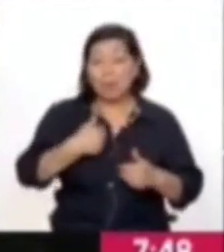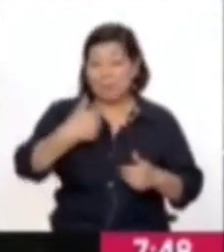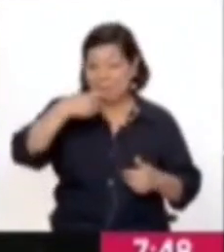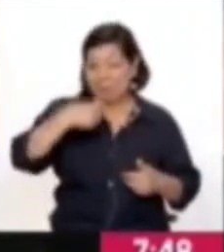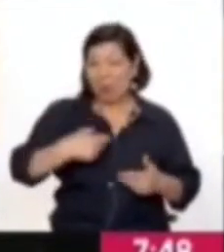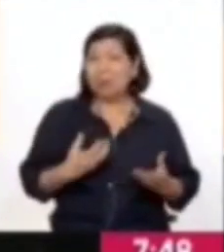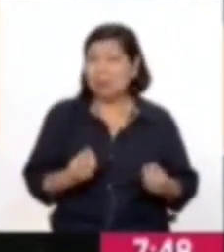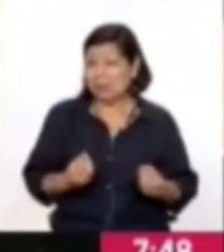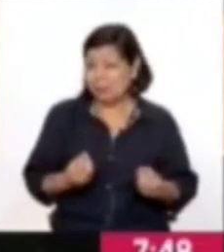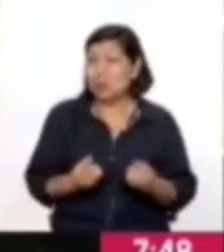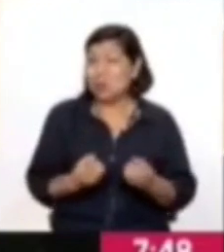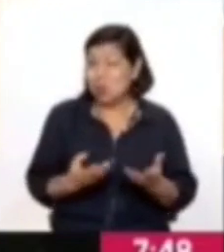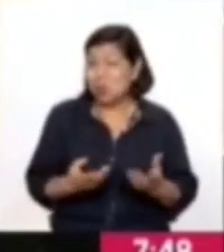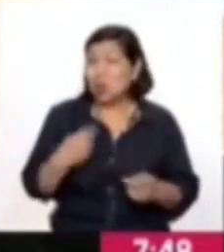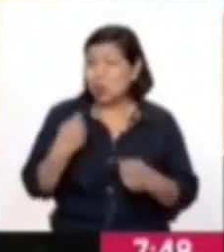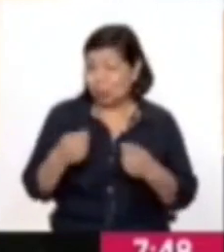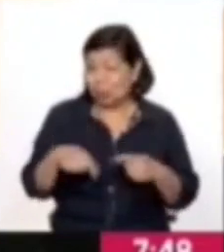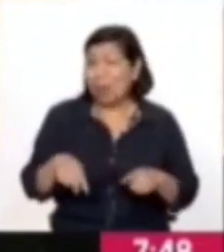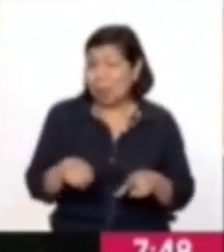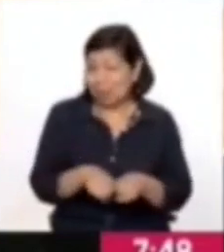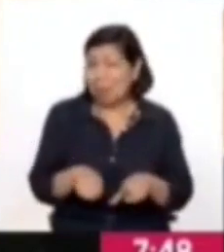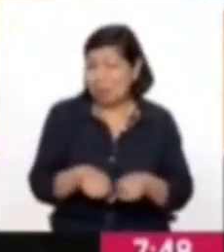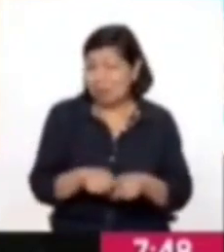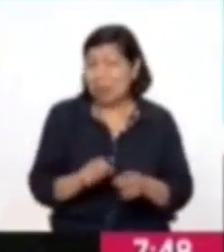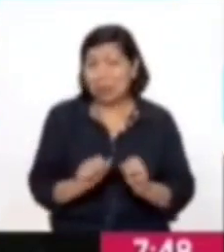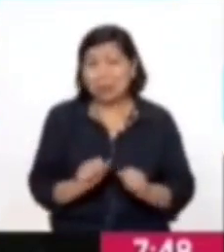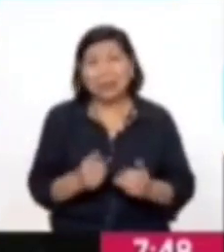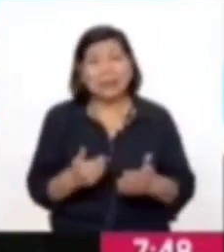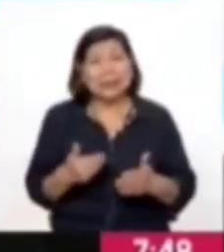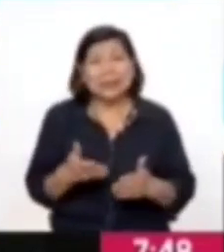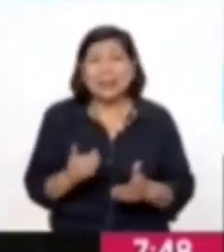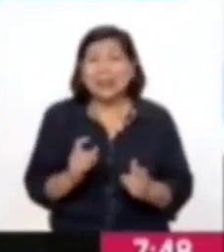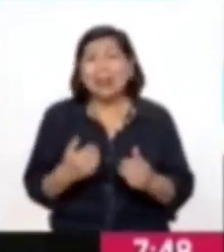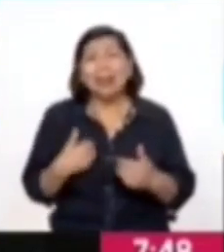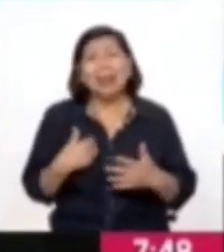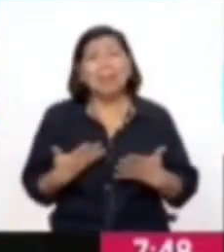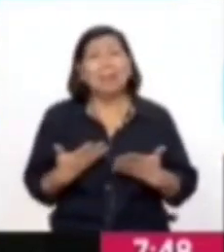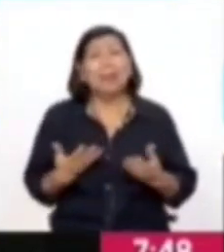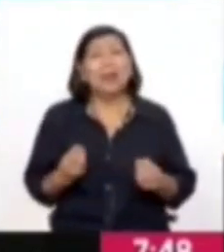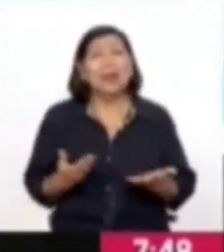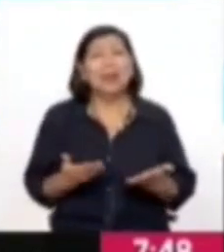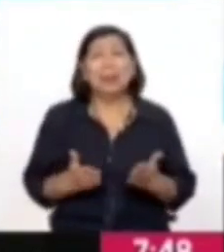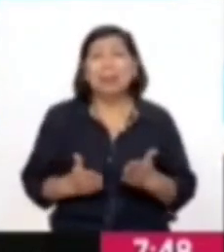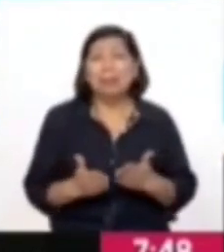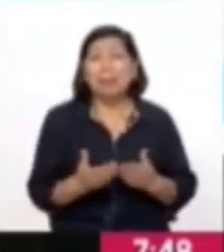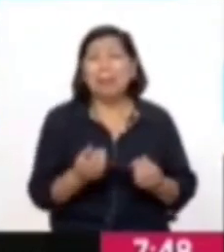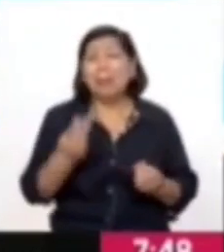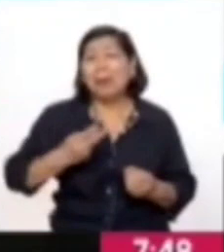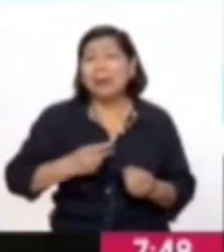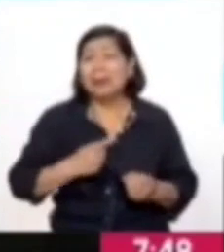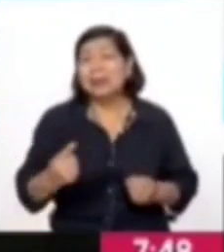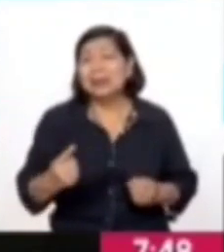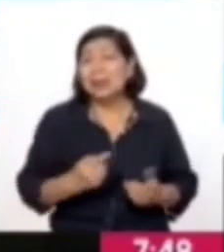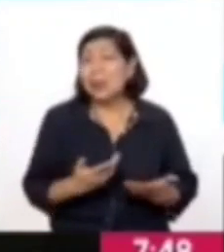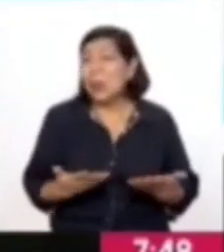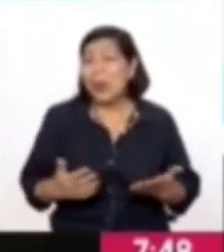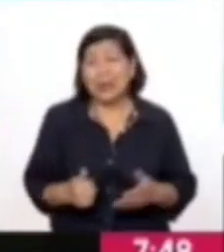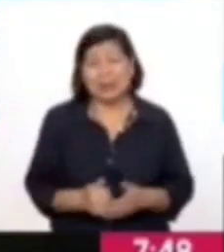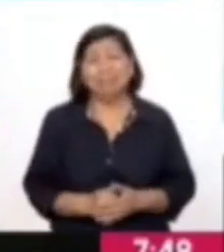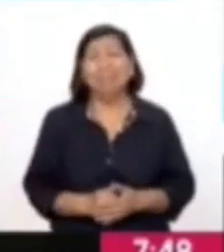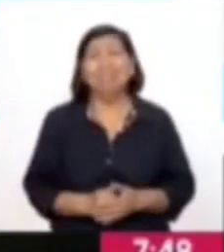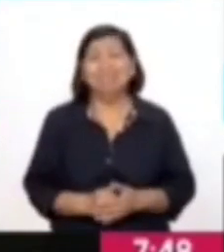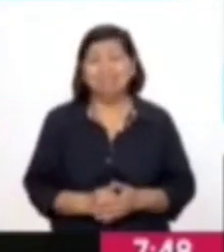turismo interno, porque me imagino que hay mucho turismo nacional que hoy se ve impedido de llegar básicamente porque te bloquean pues el ingreso y la salida, ¿no? No, no hay